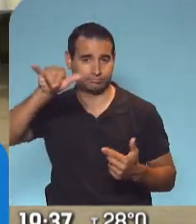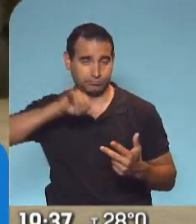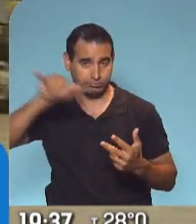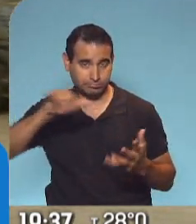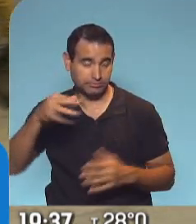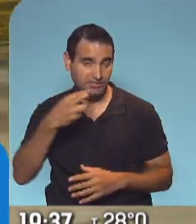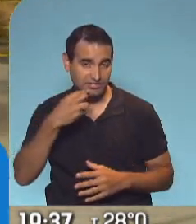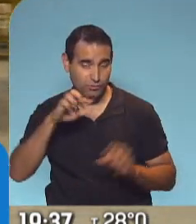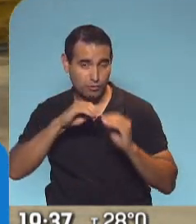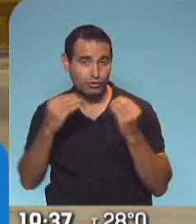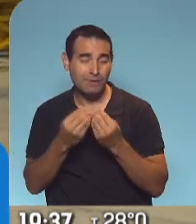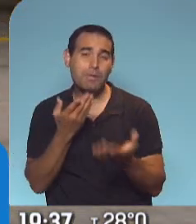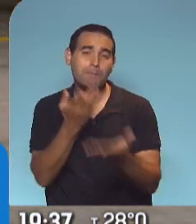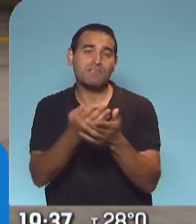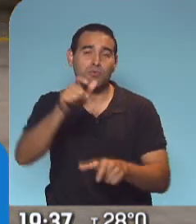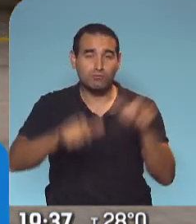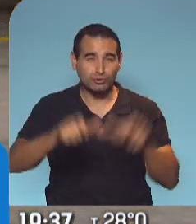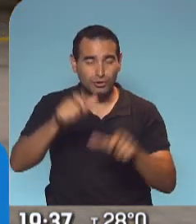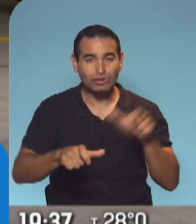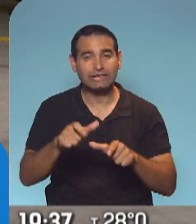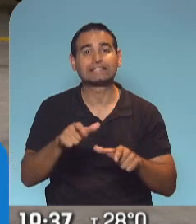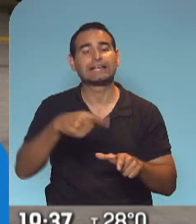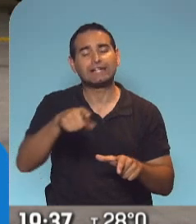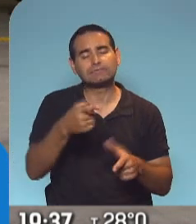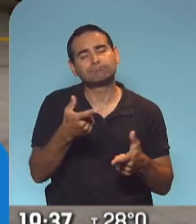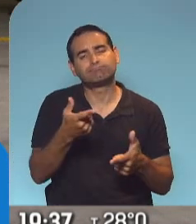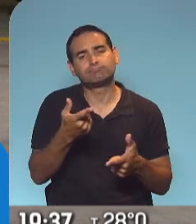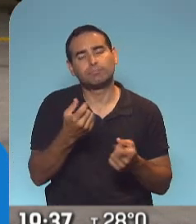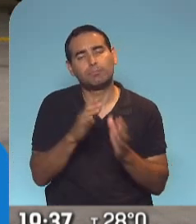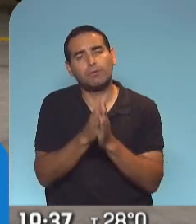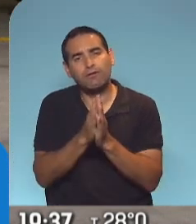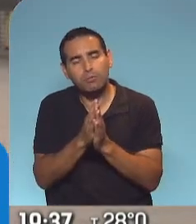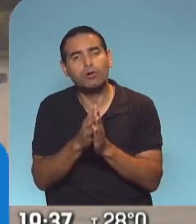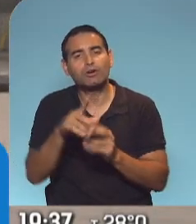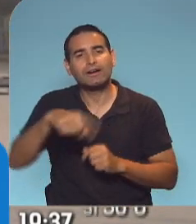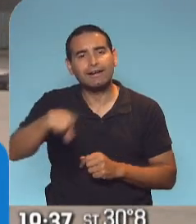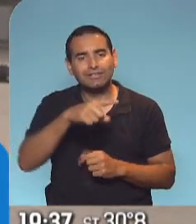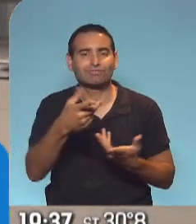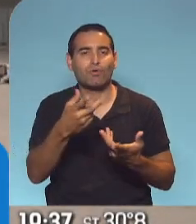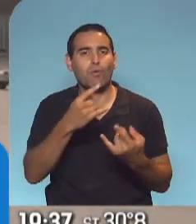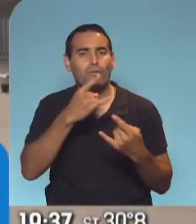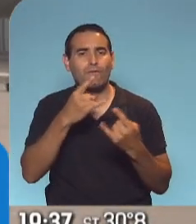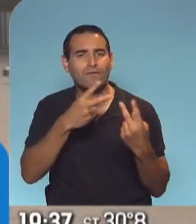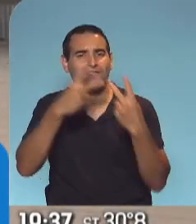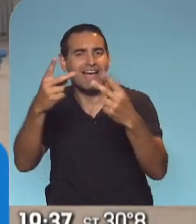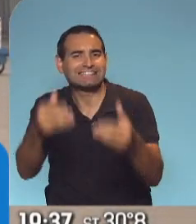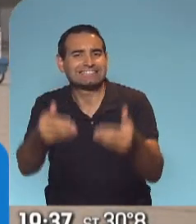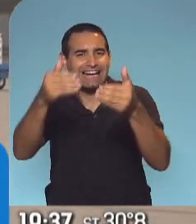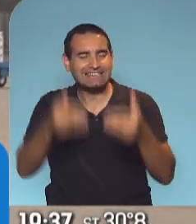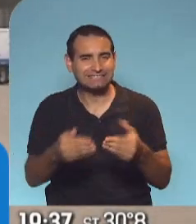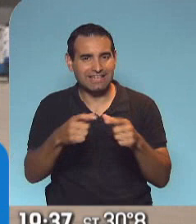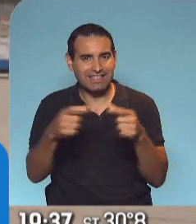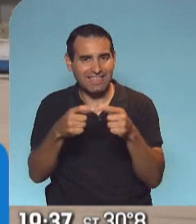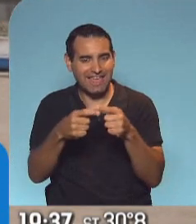estamos pidiendo a todos los pasajeros es que traten en lo posible de hacer adelantar sus vuelos y cambiar sus tickets